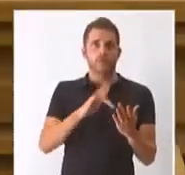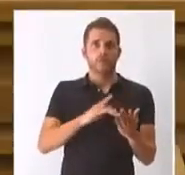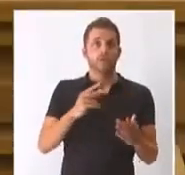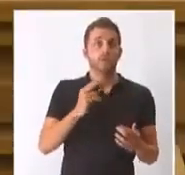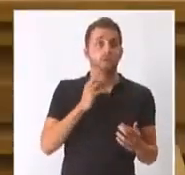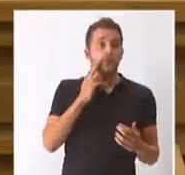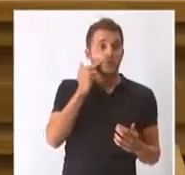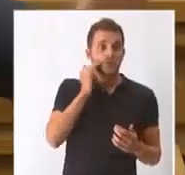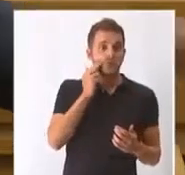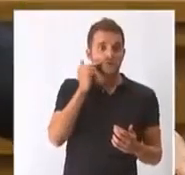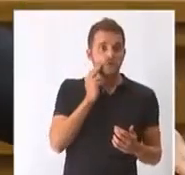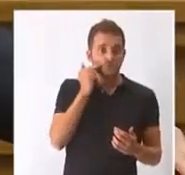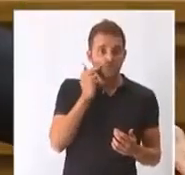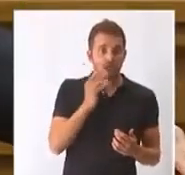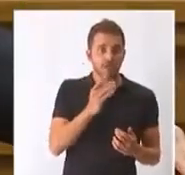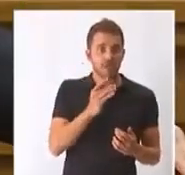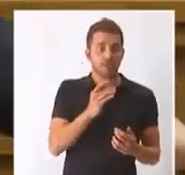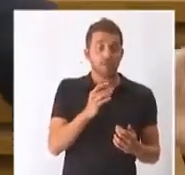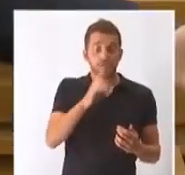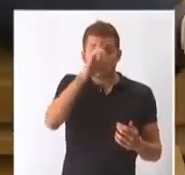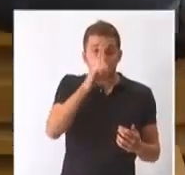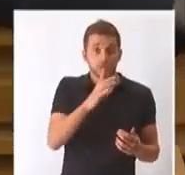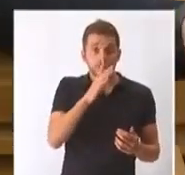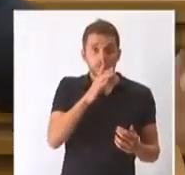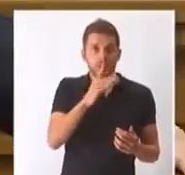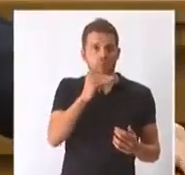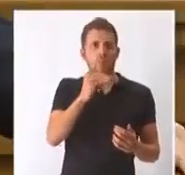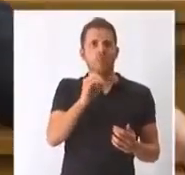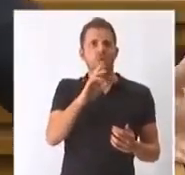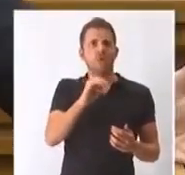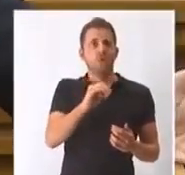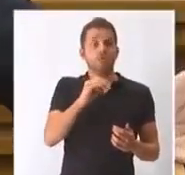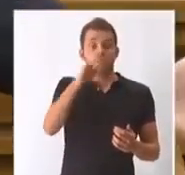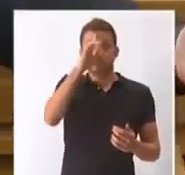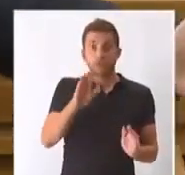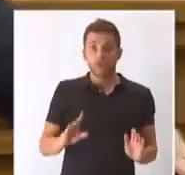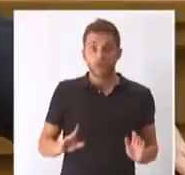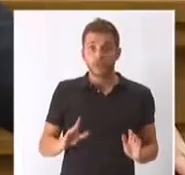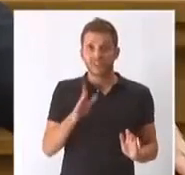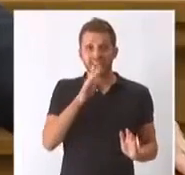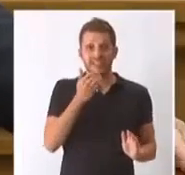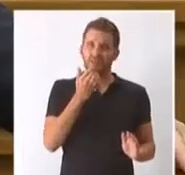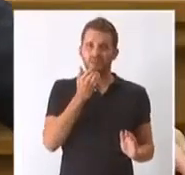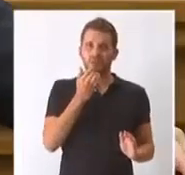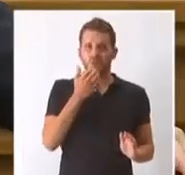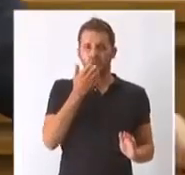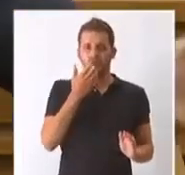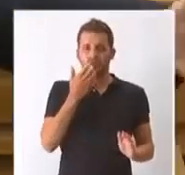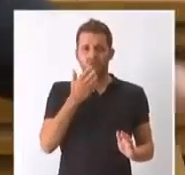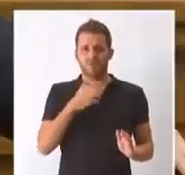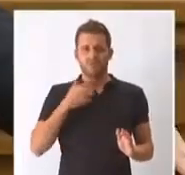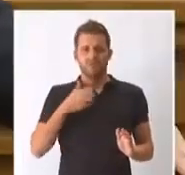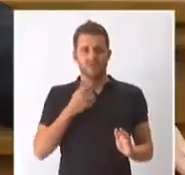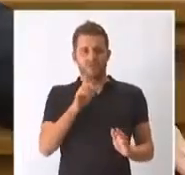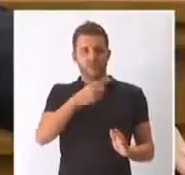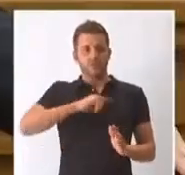chocolate el oro pero debe ser muy poquito muy poquita cosa es ofensivo que digan que les pagamos el agua pero que